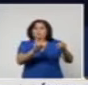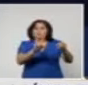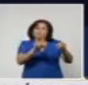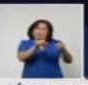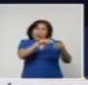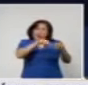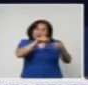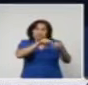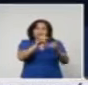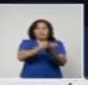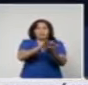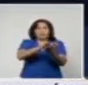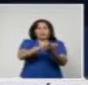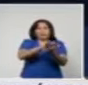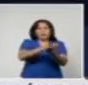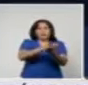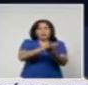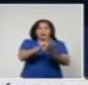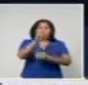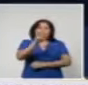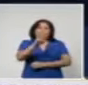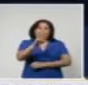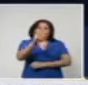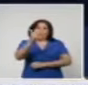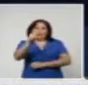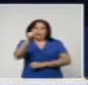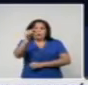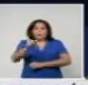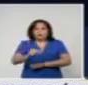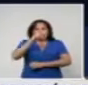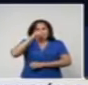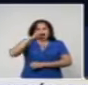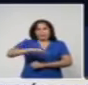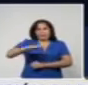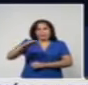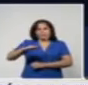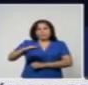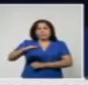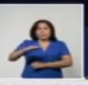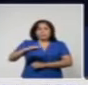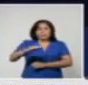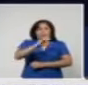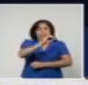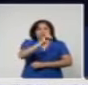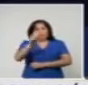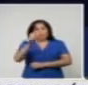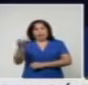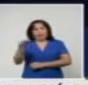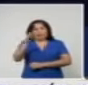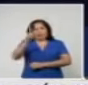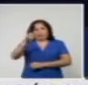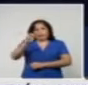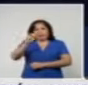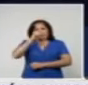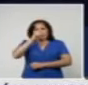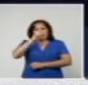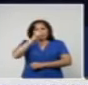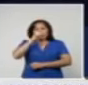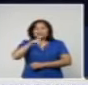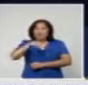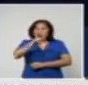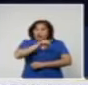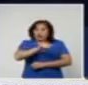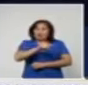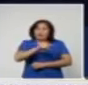se acumulan 310 menores de 20 años confirmados en Cuba, de los cuales, al tener